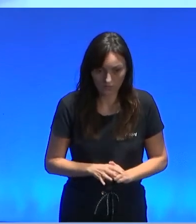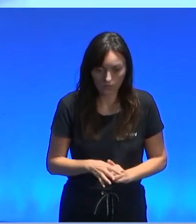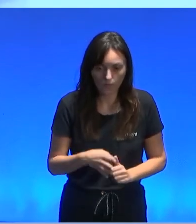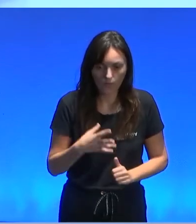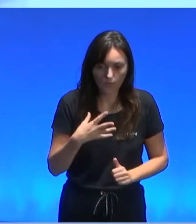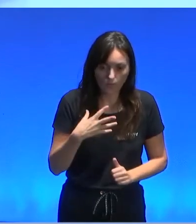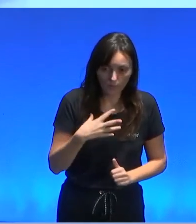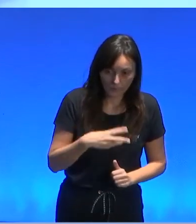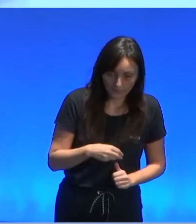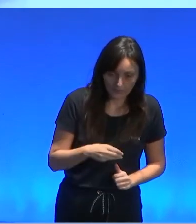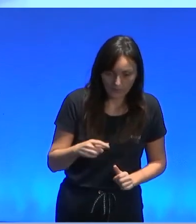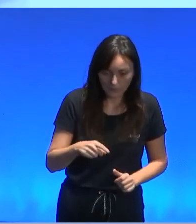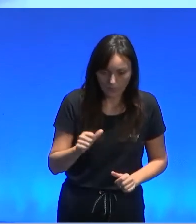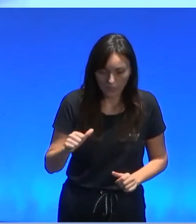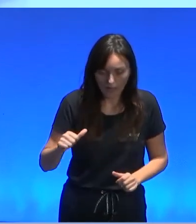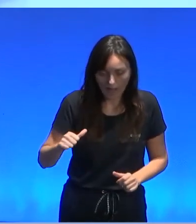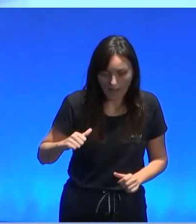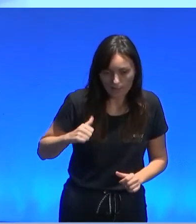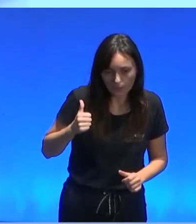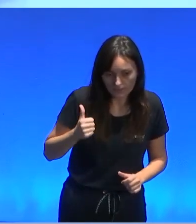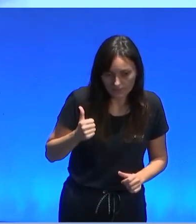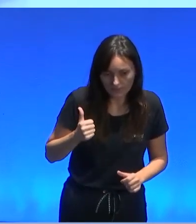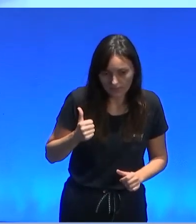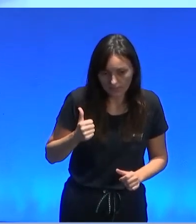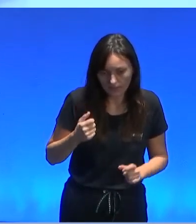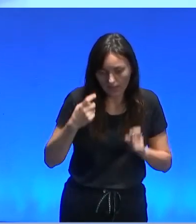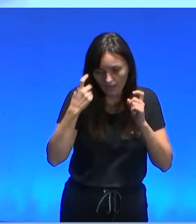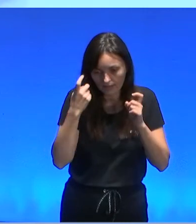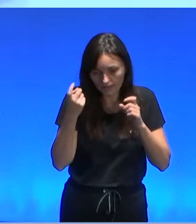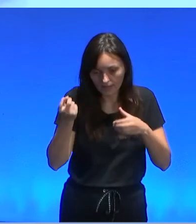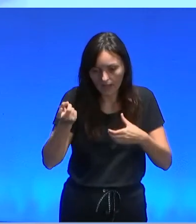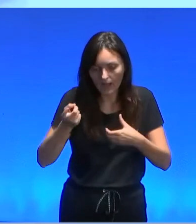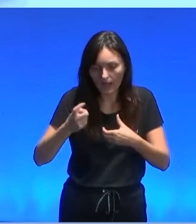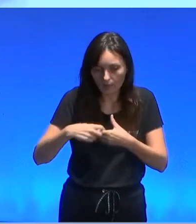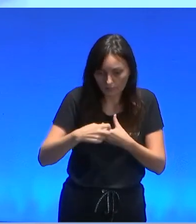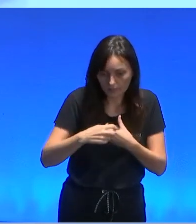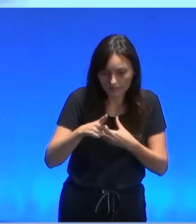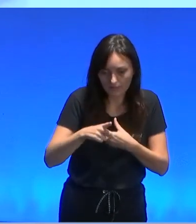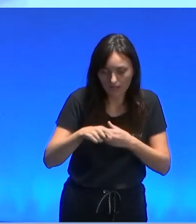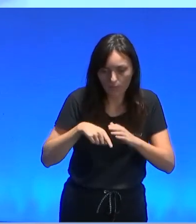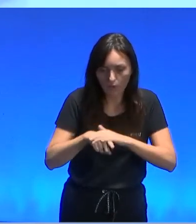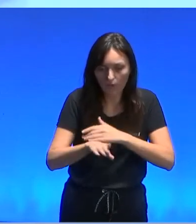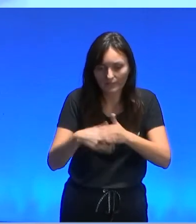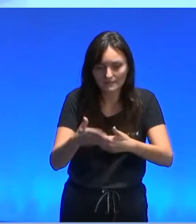vehículo para una participación en el desarrollo ciudadano.